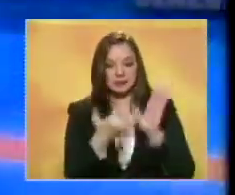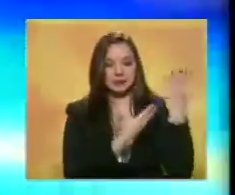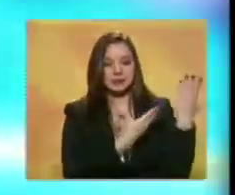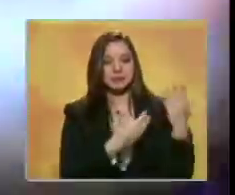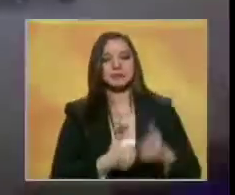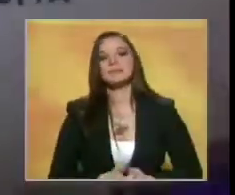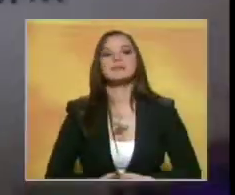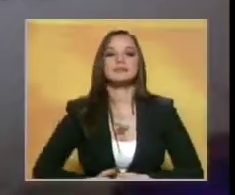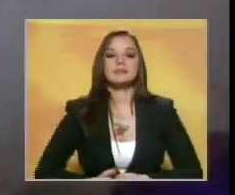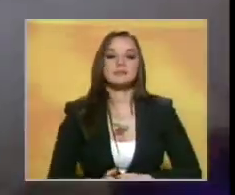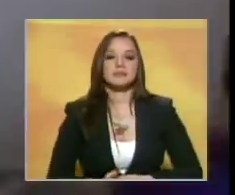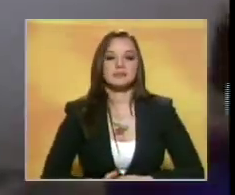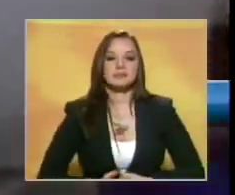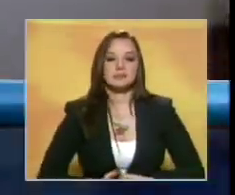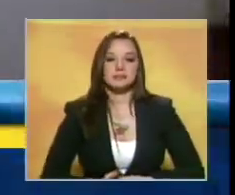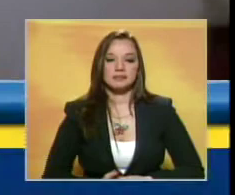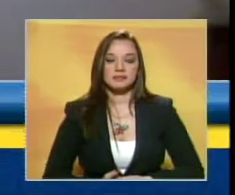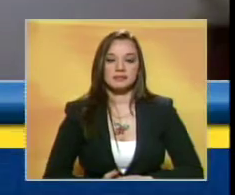continuación.